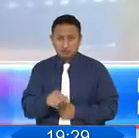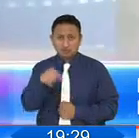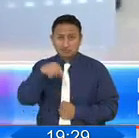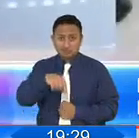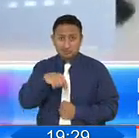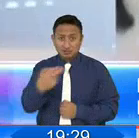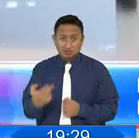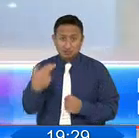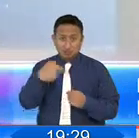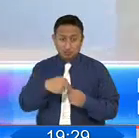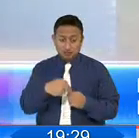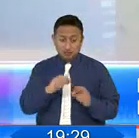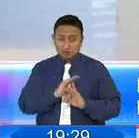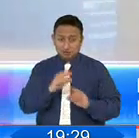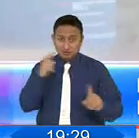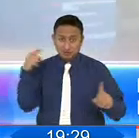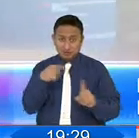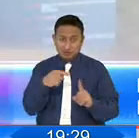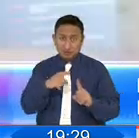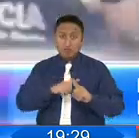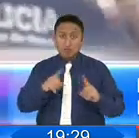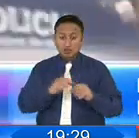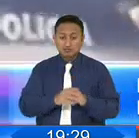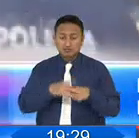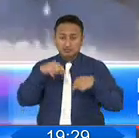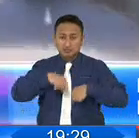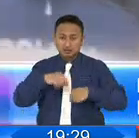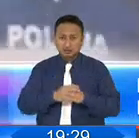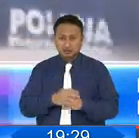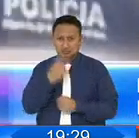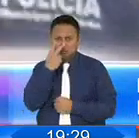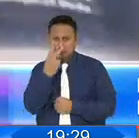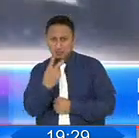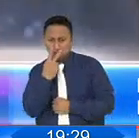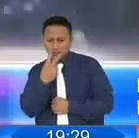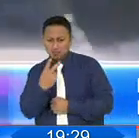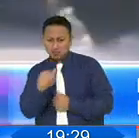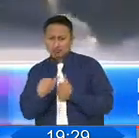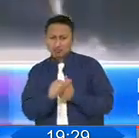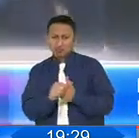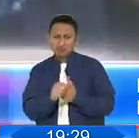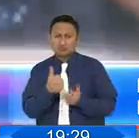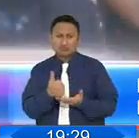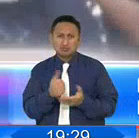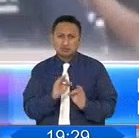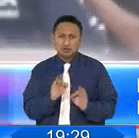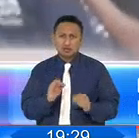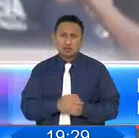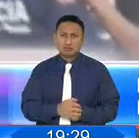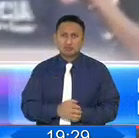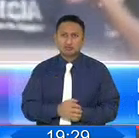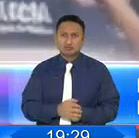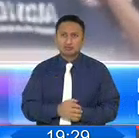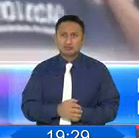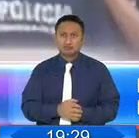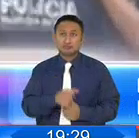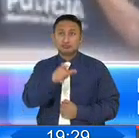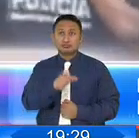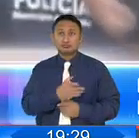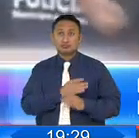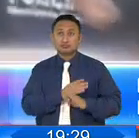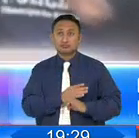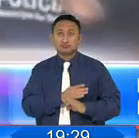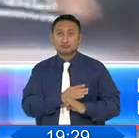no participaron de forma directa, pero se limitan a observar a poca distancia, sin defender a la